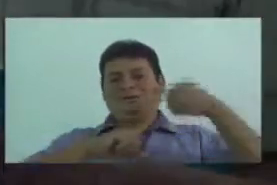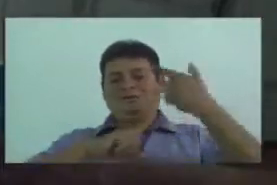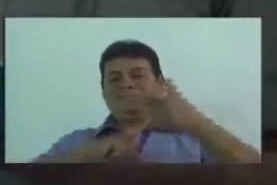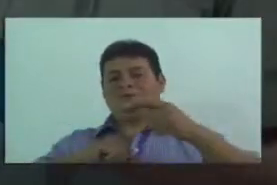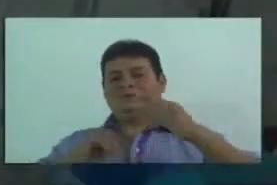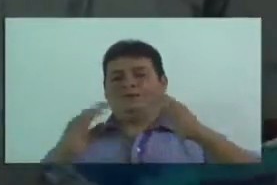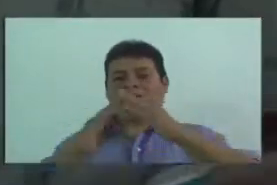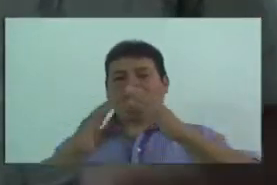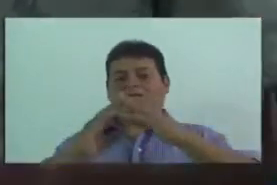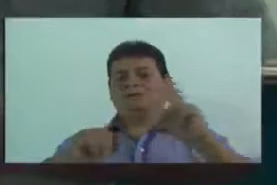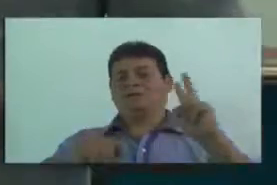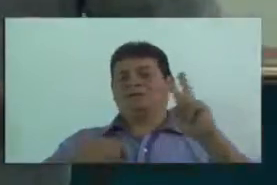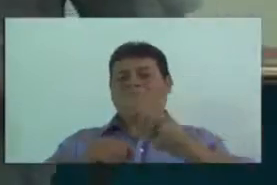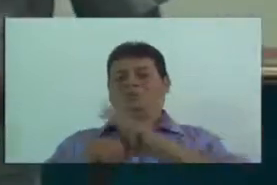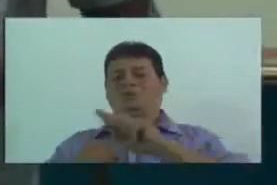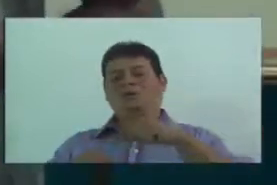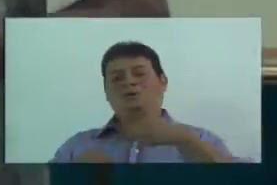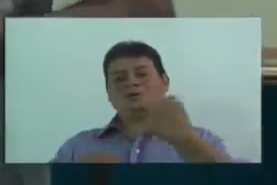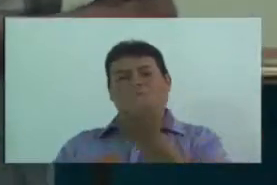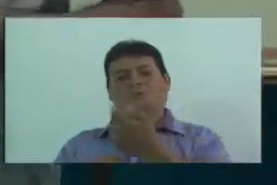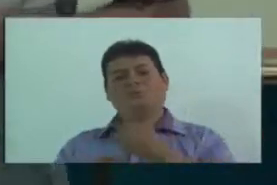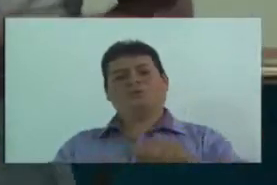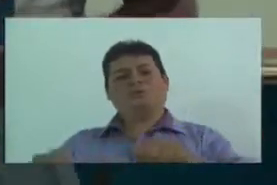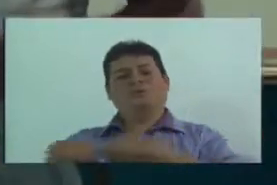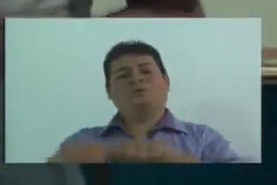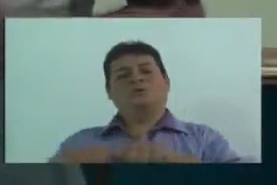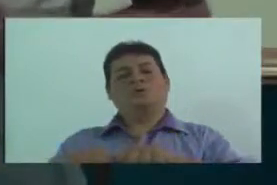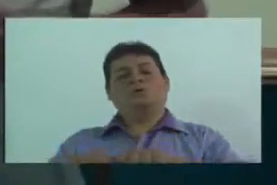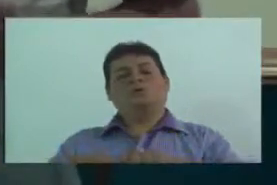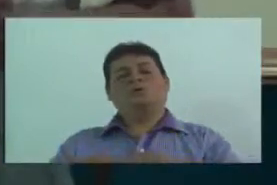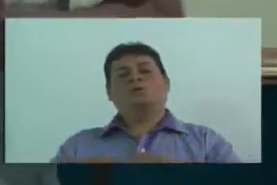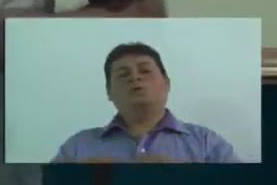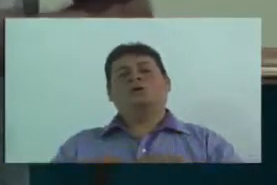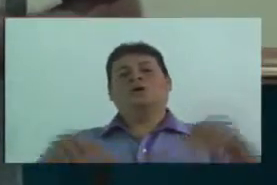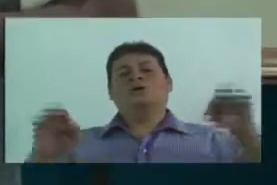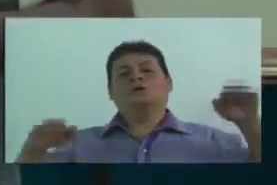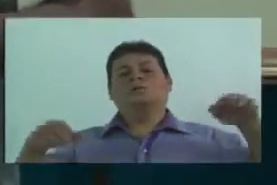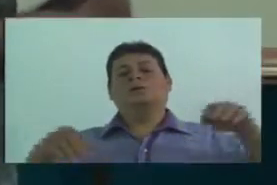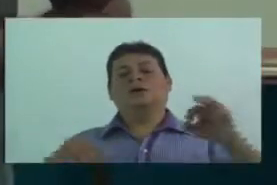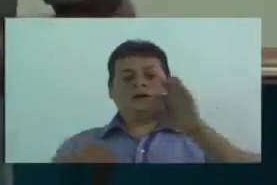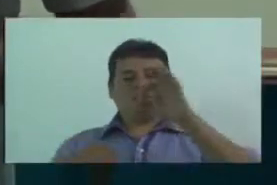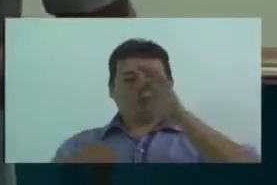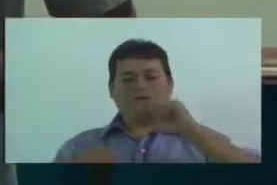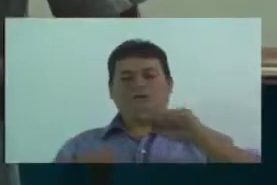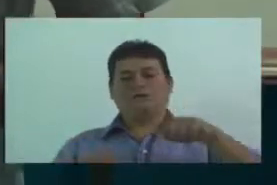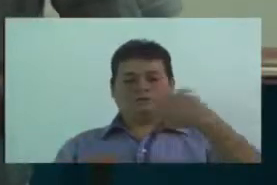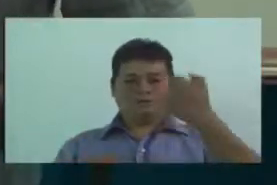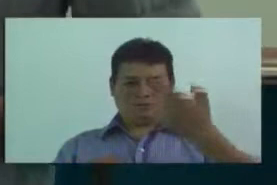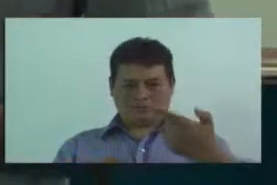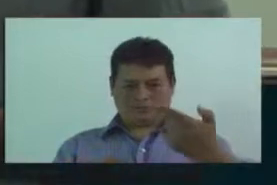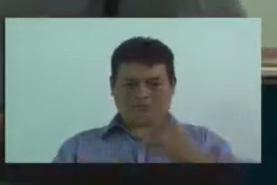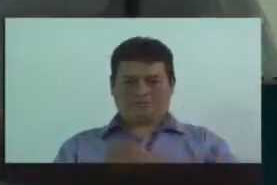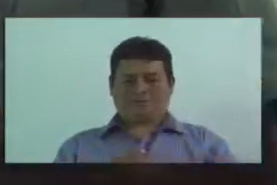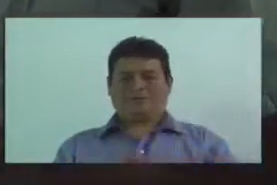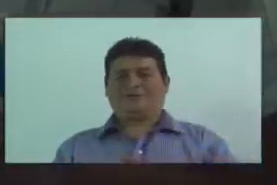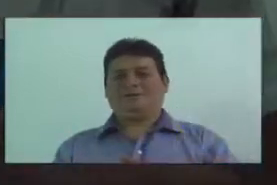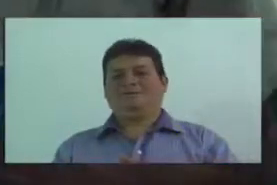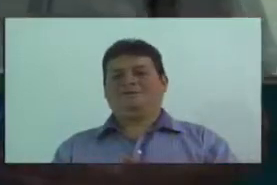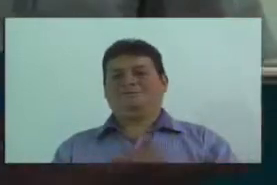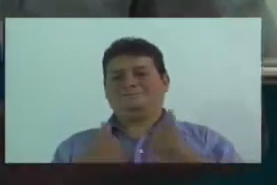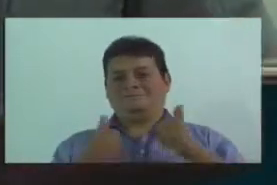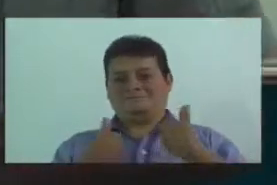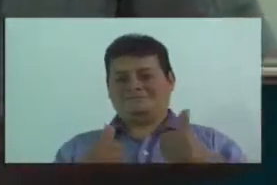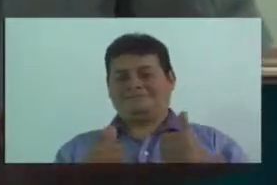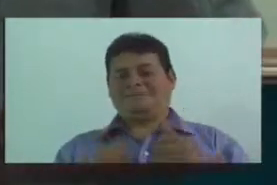pejengue cuera mi si bebare haka tu abeí oya po gemia po boe jao pewa hi apsebe